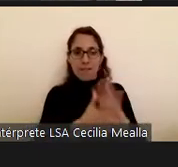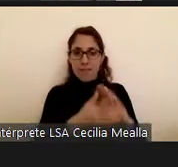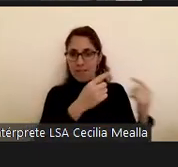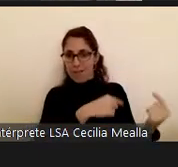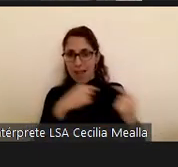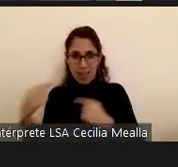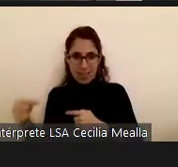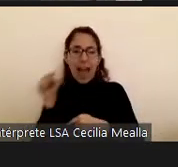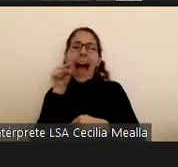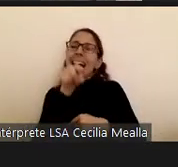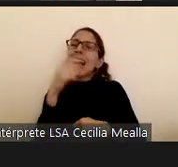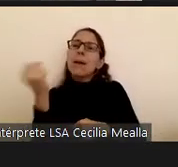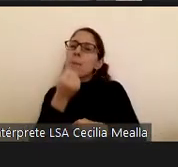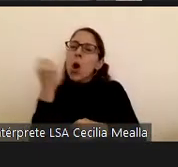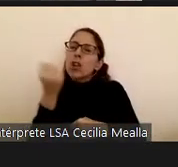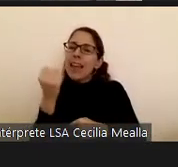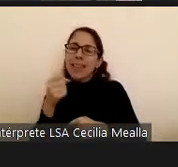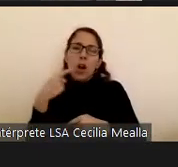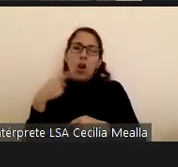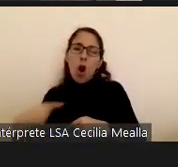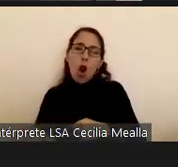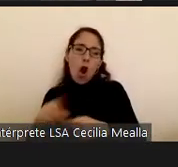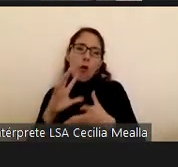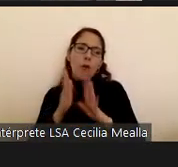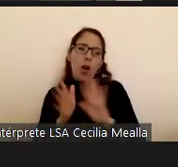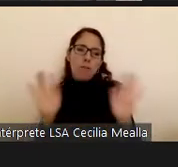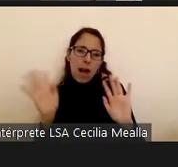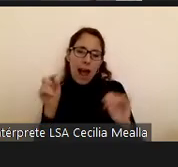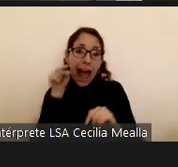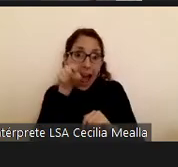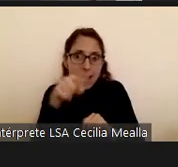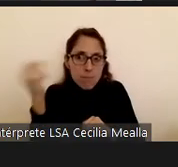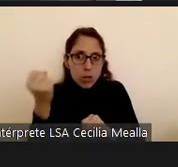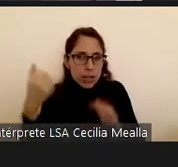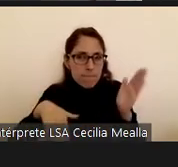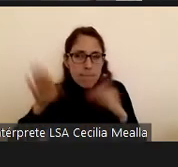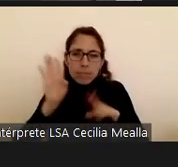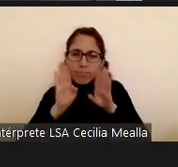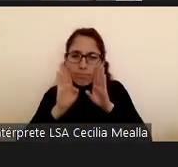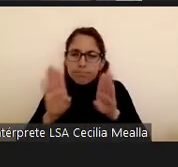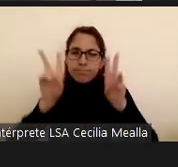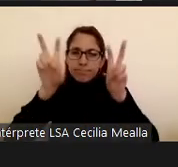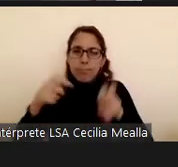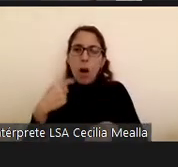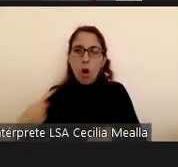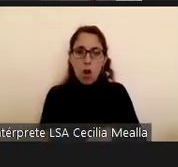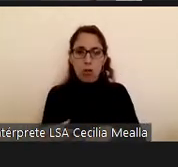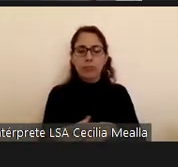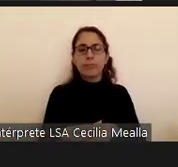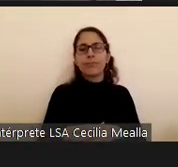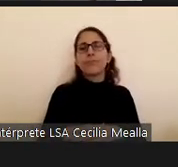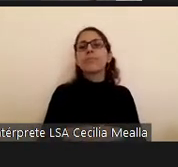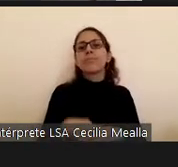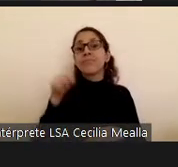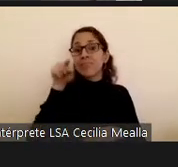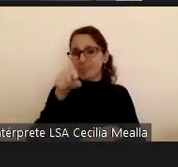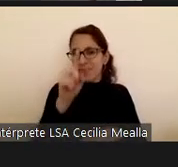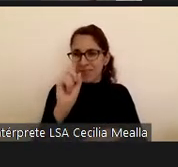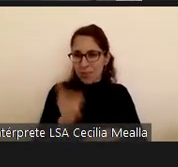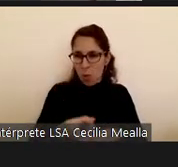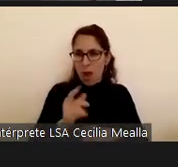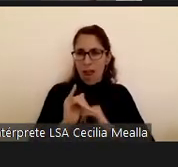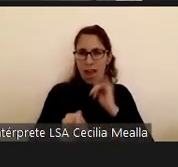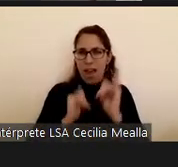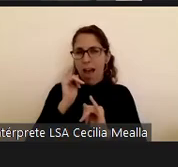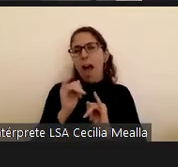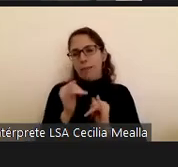acá. No hace falta que hablen de esto, ¿sí? Bueno. Acá igual les aclara, hacer referencia a que la